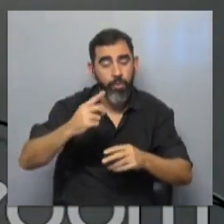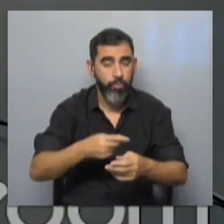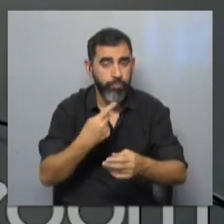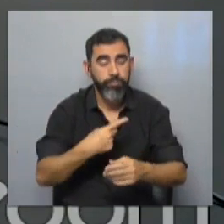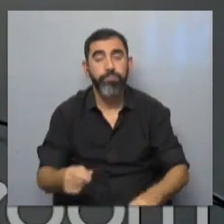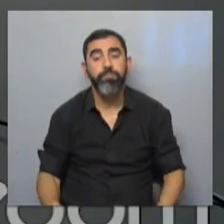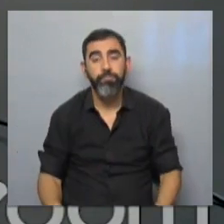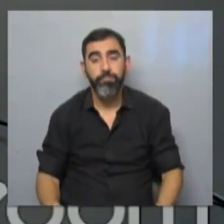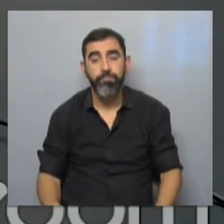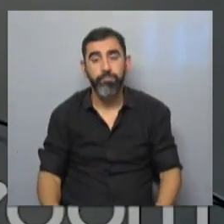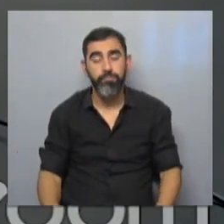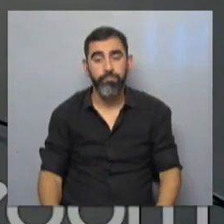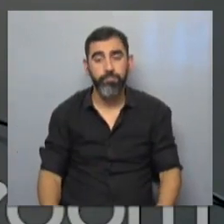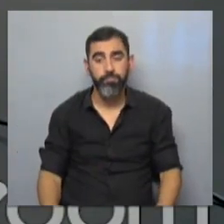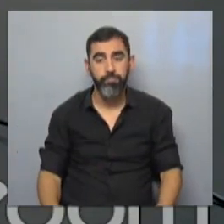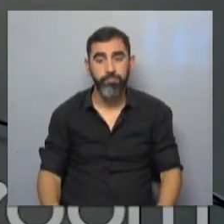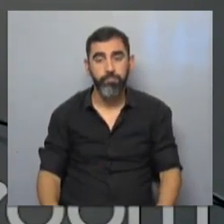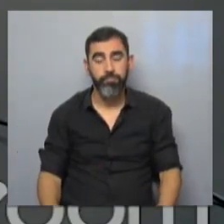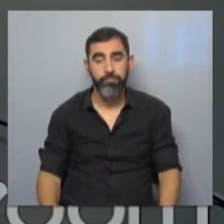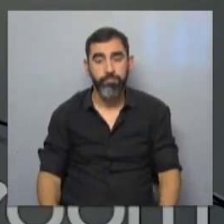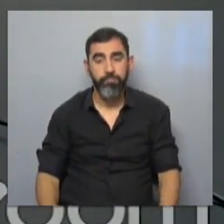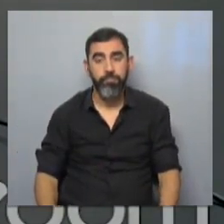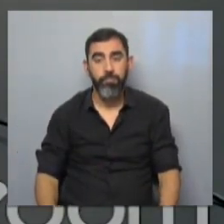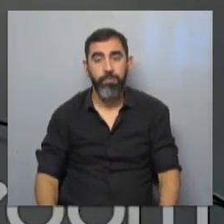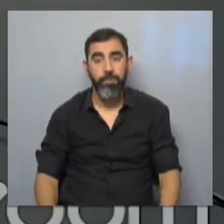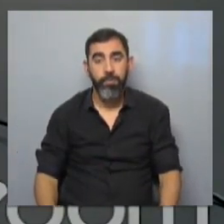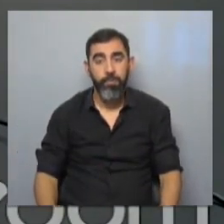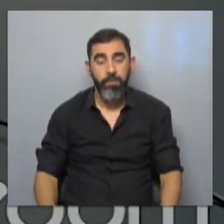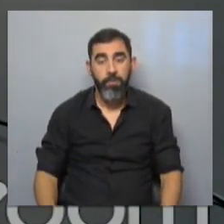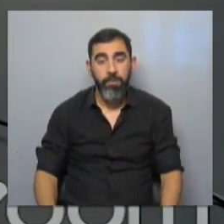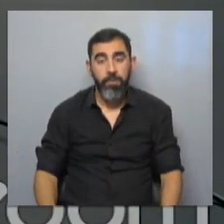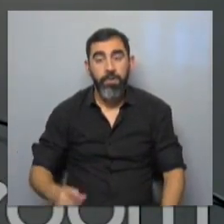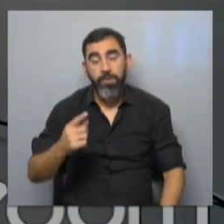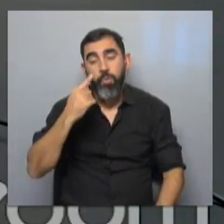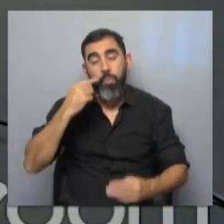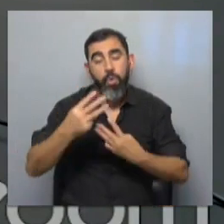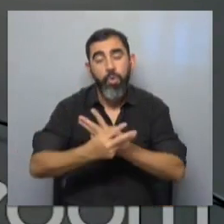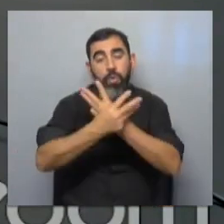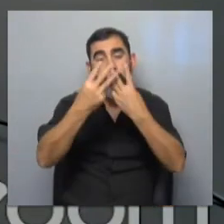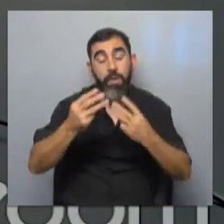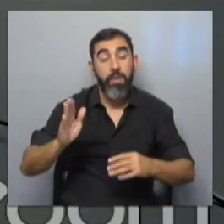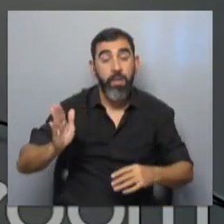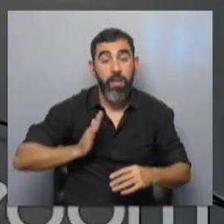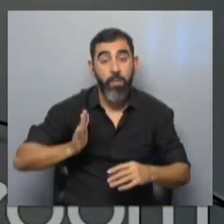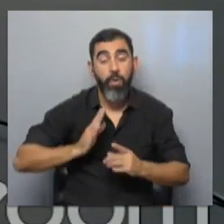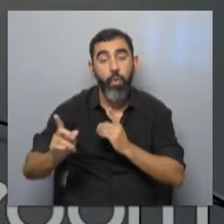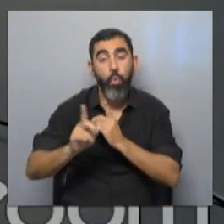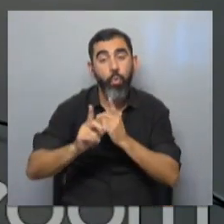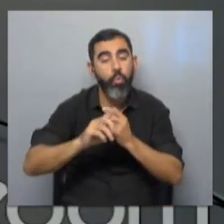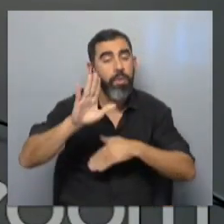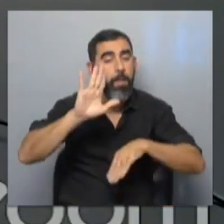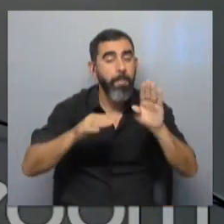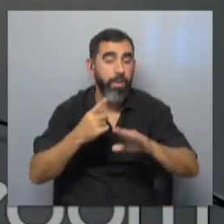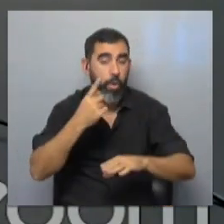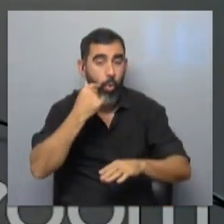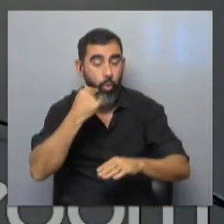frecuentes. Digamos, entonces, partiendo de esa consideración general, que las mujeres consultan mucho más que los